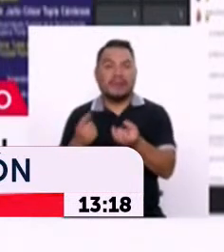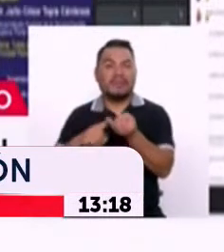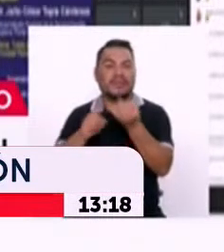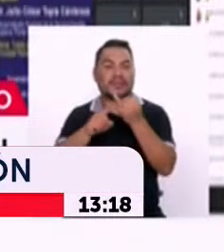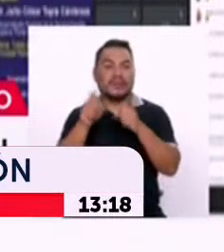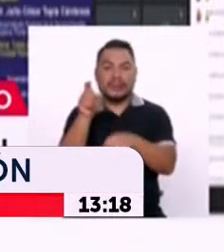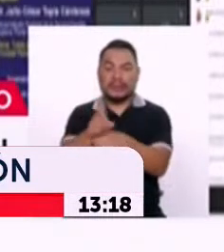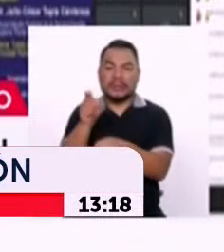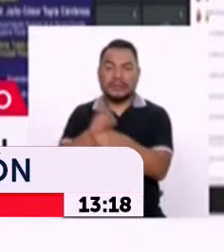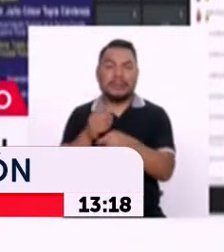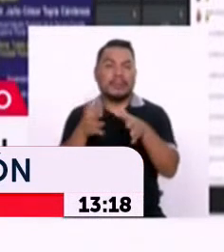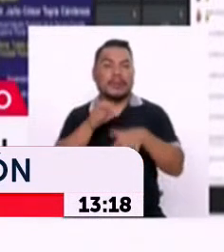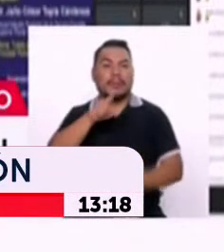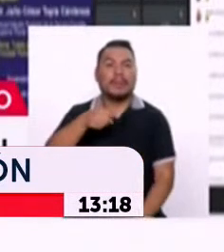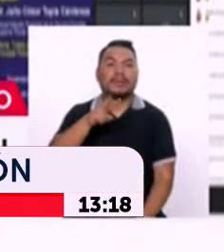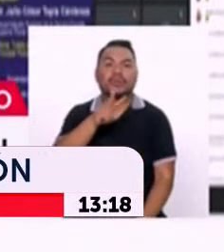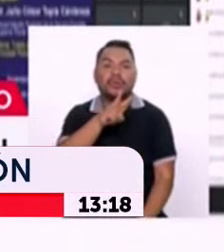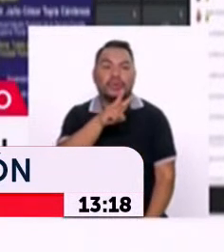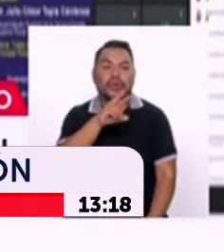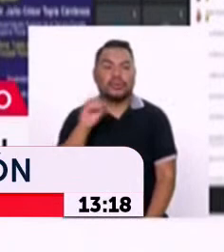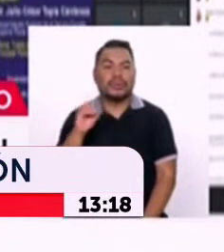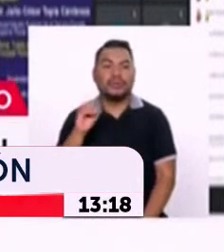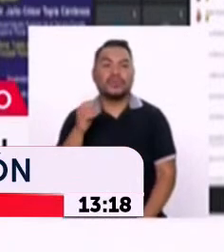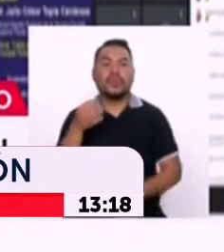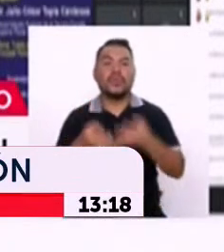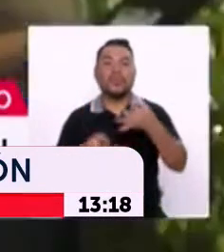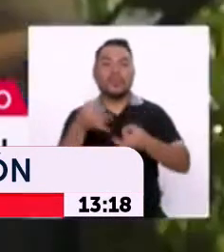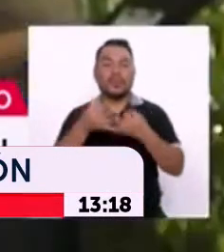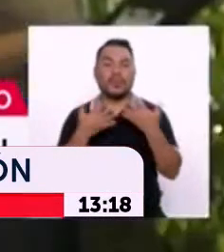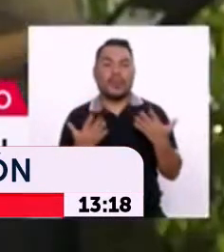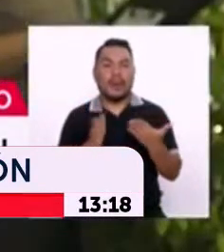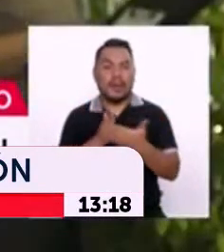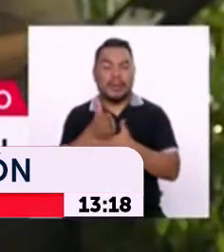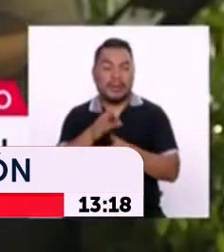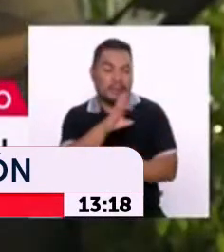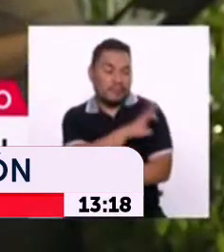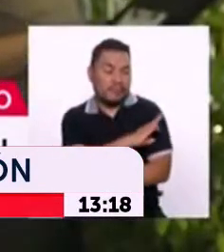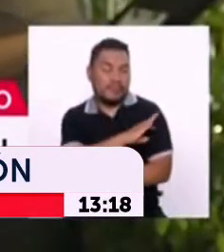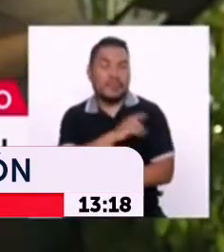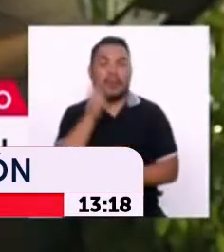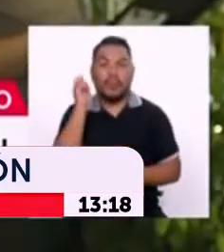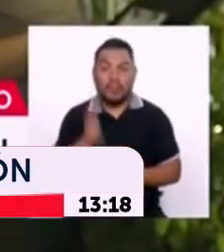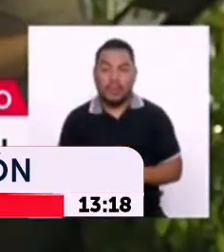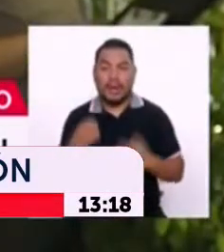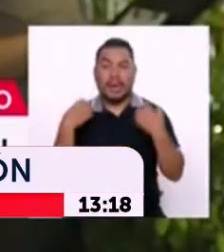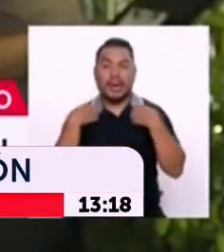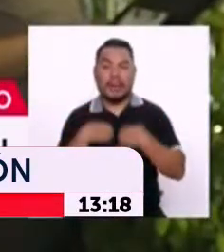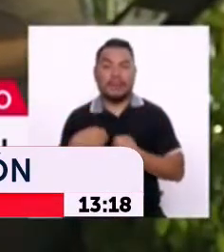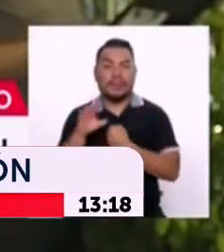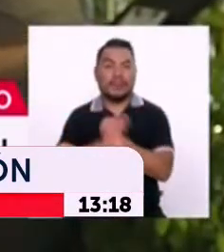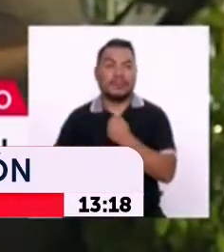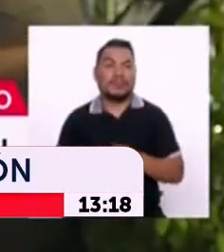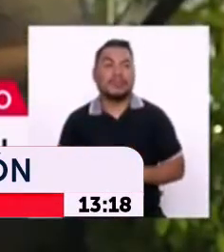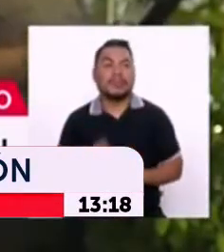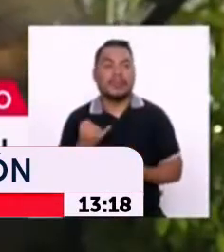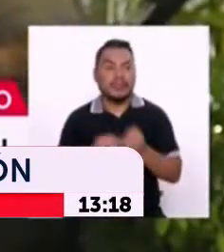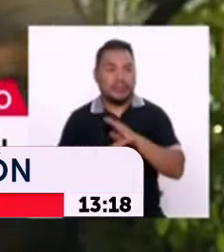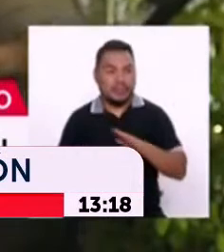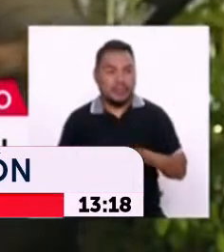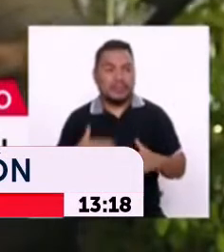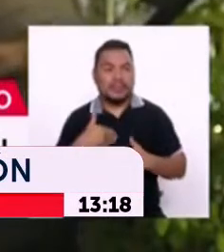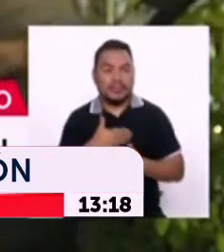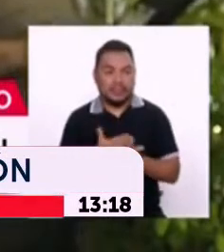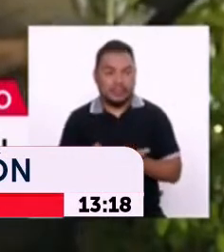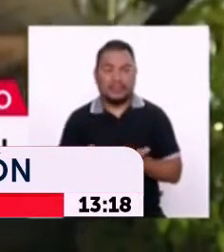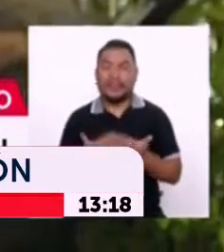a más o menos 1.200 operadores judiciales, entre fiscales, jueces y abogados defensores. Nada más